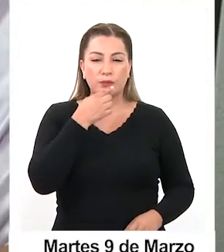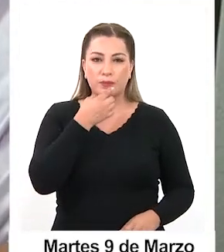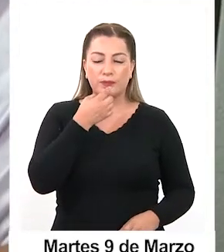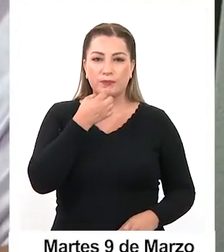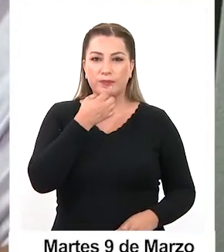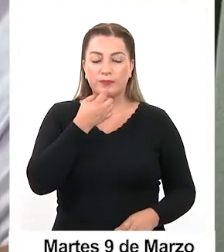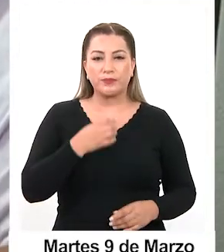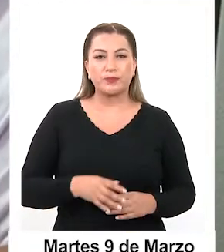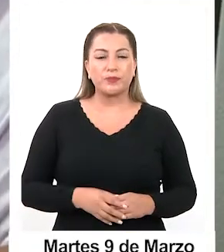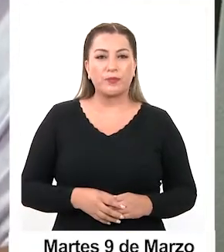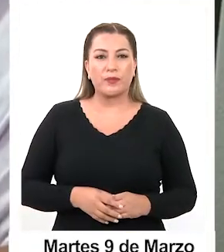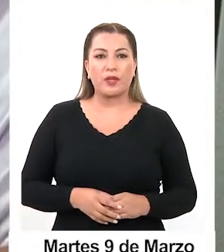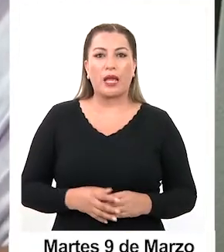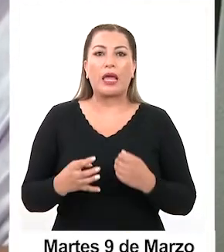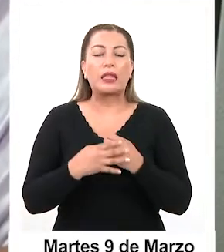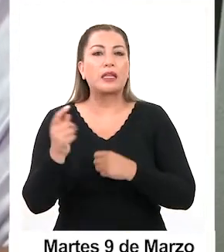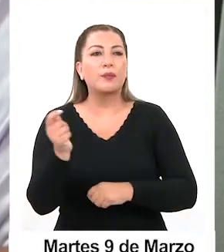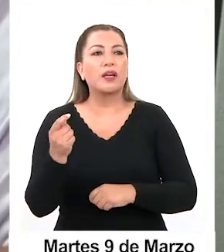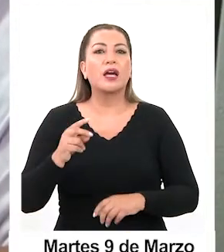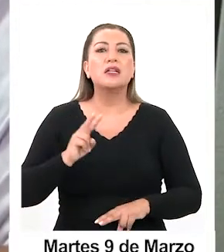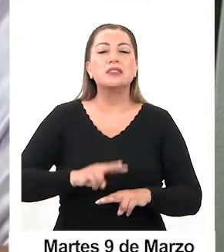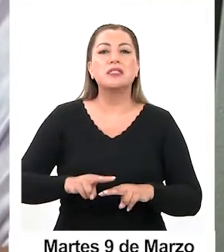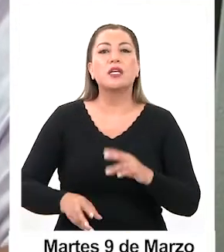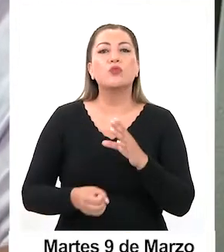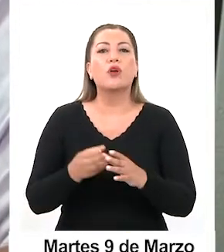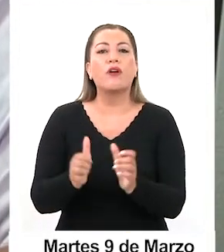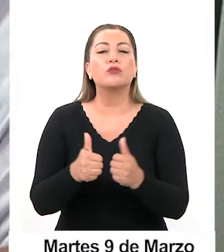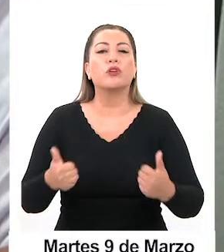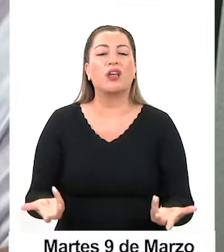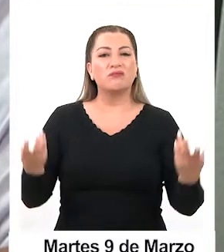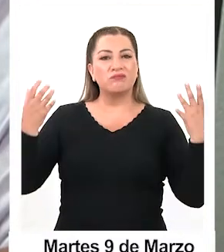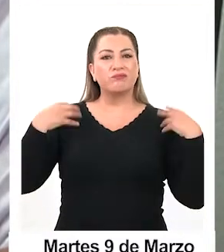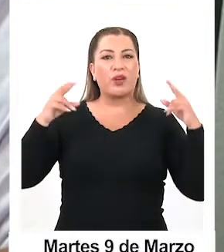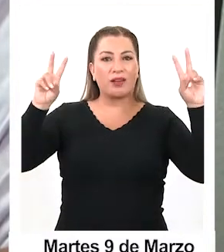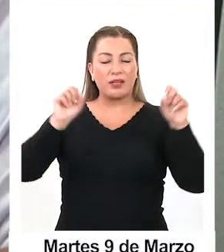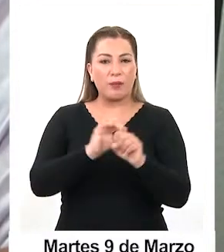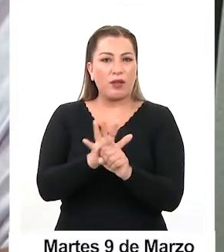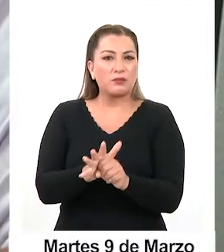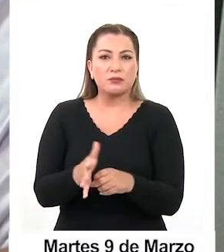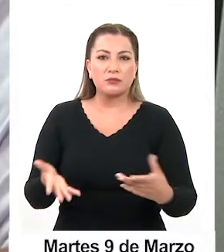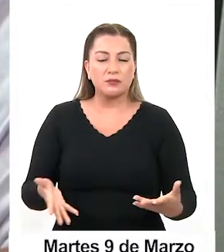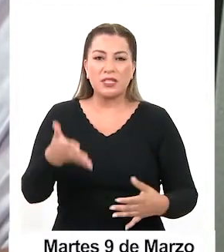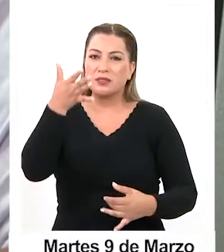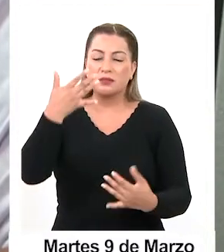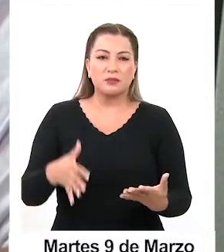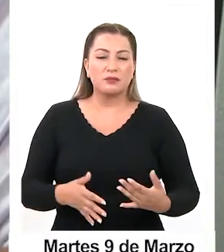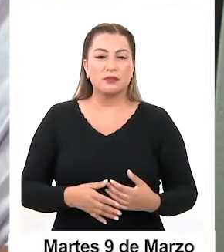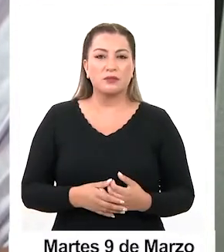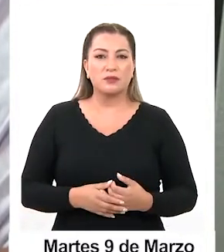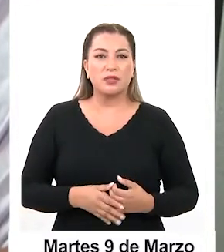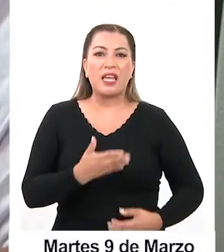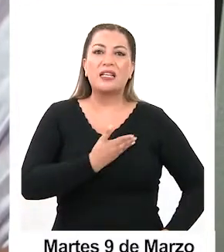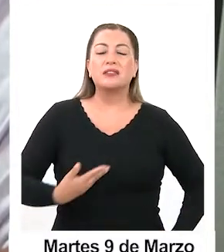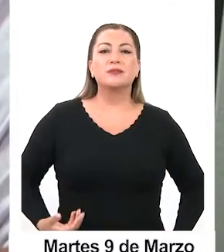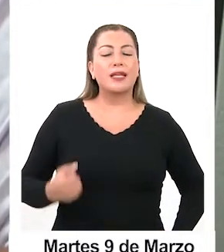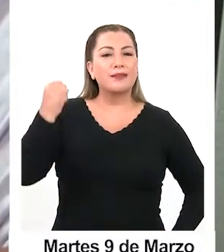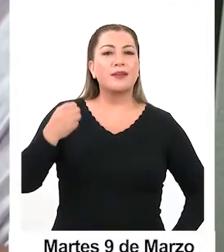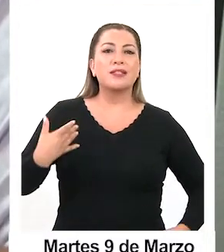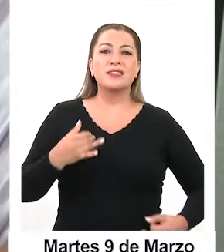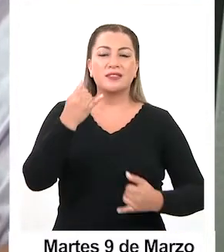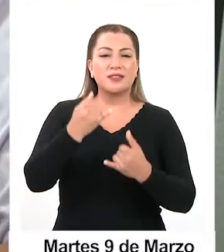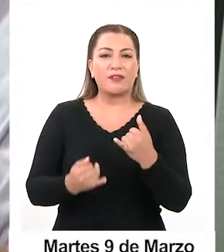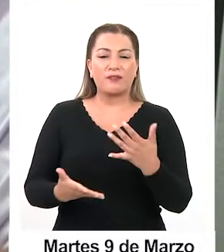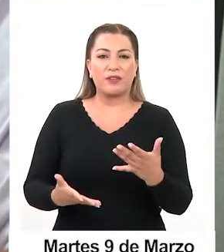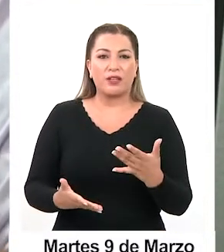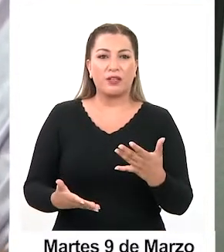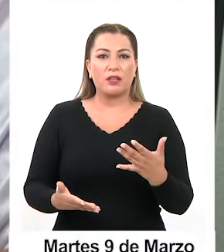se entrega a la región de Tarapacá a las nuevas autoridades en el manejo de la pandemia? Ya el gobierno de Sebastián Piñera, ¿cómo